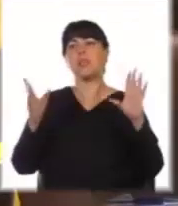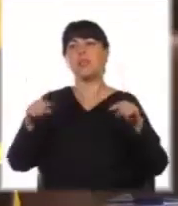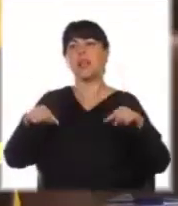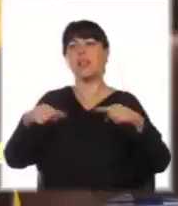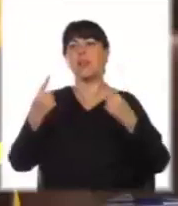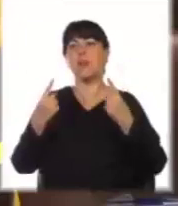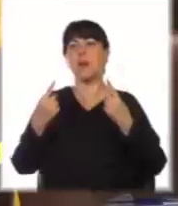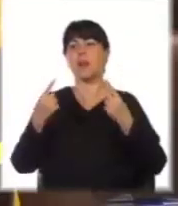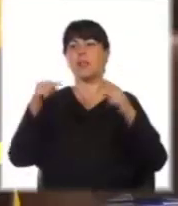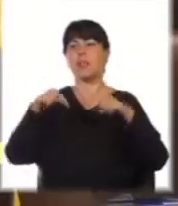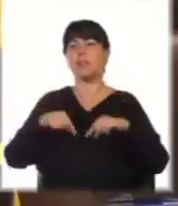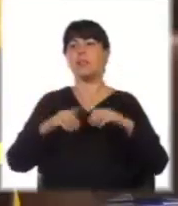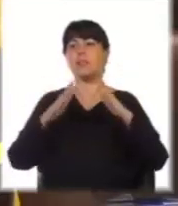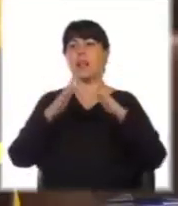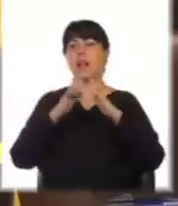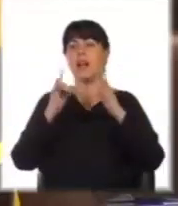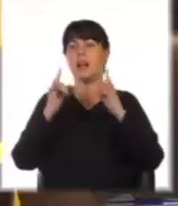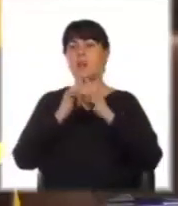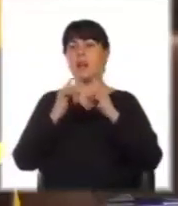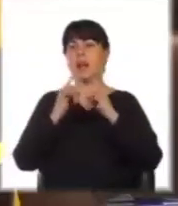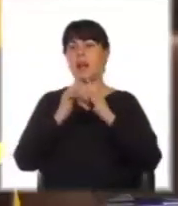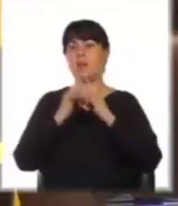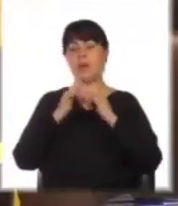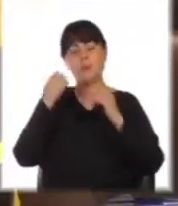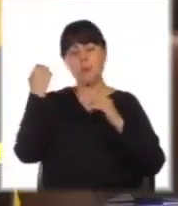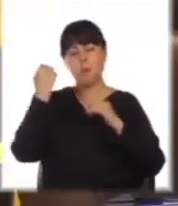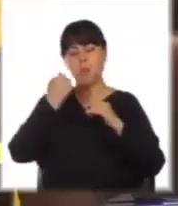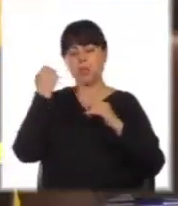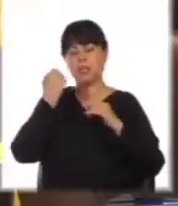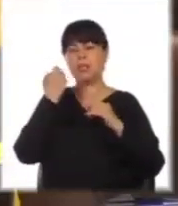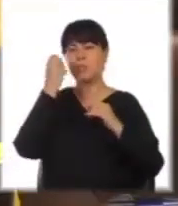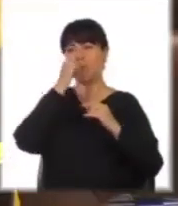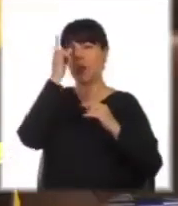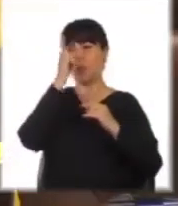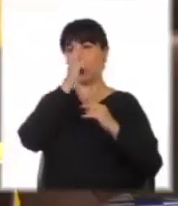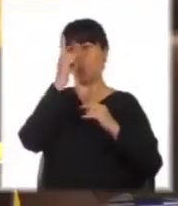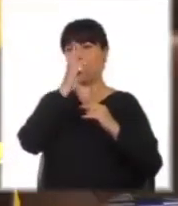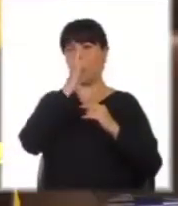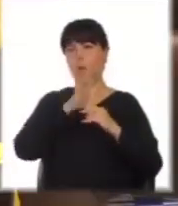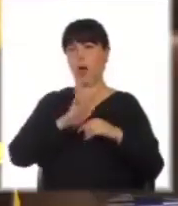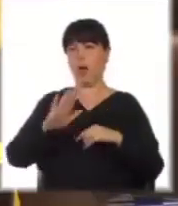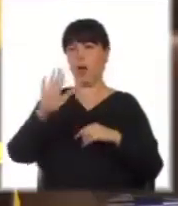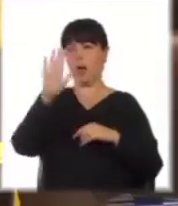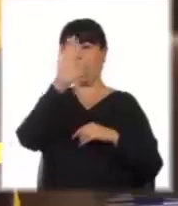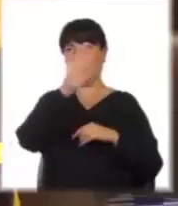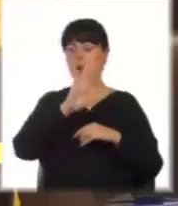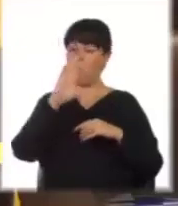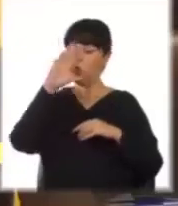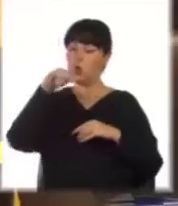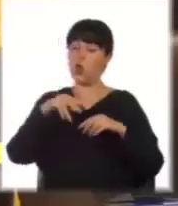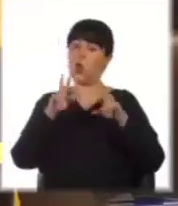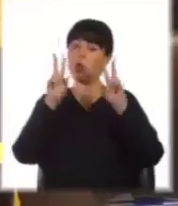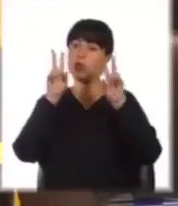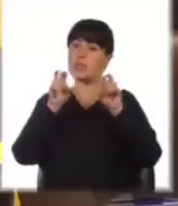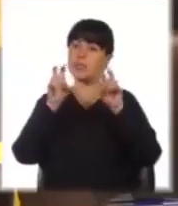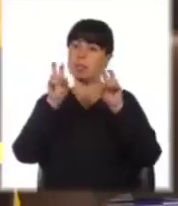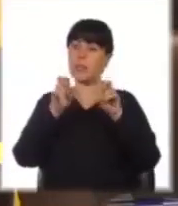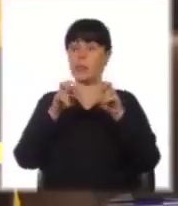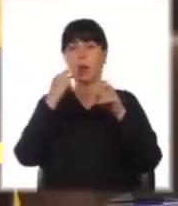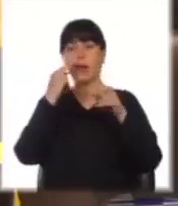dudas es muy importante para el pueblo uruguayo. Como todo tema controversial,